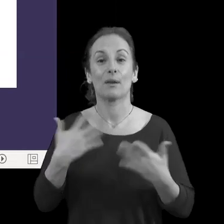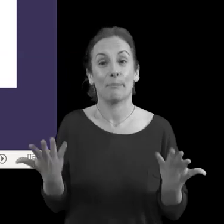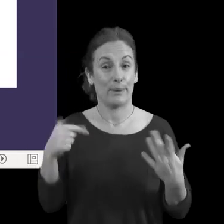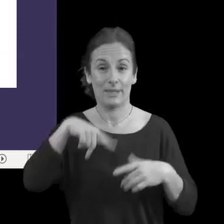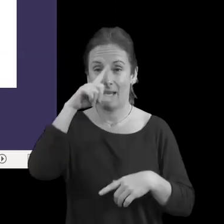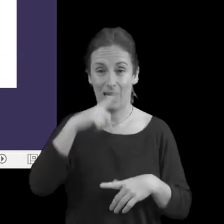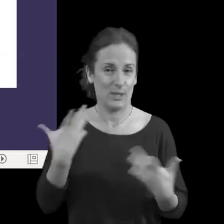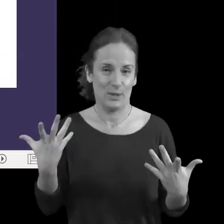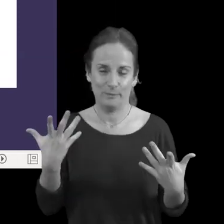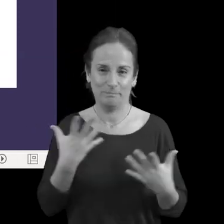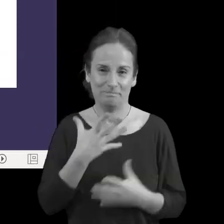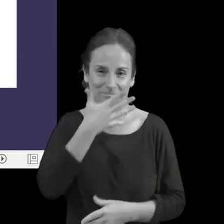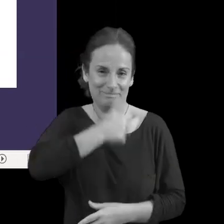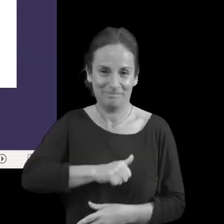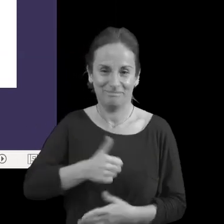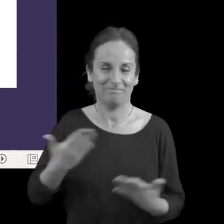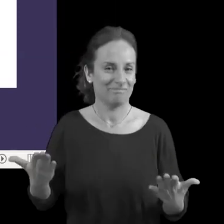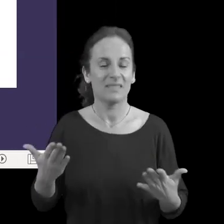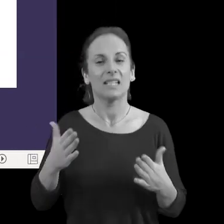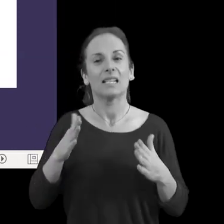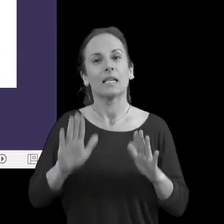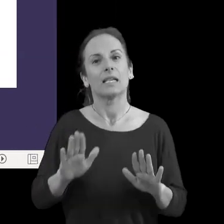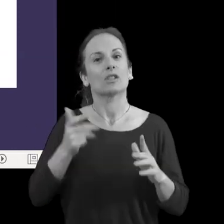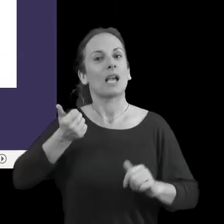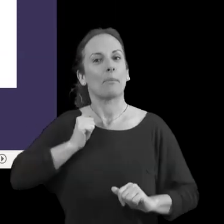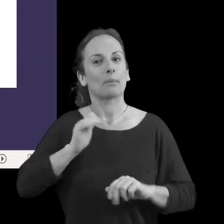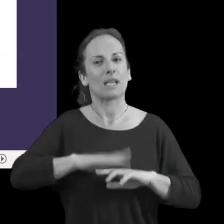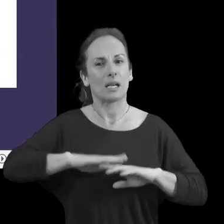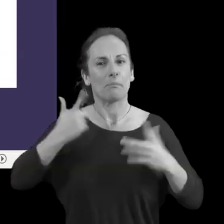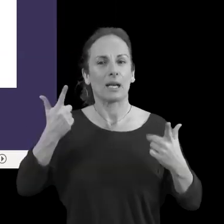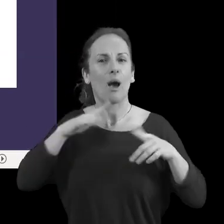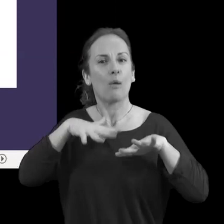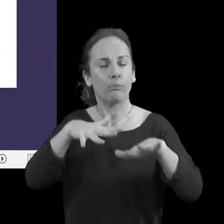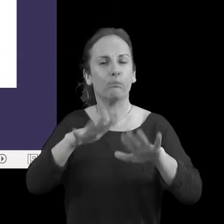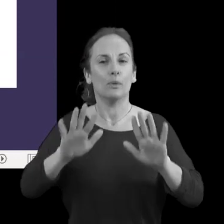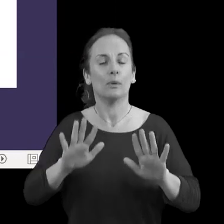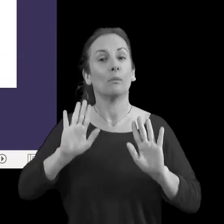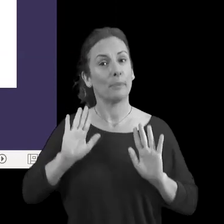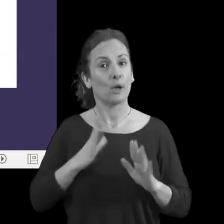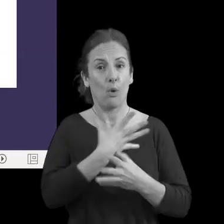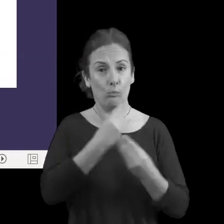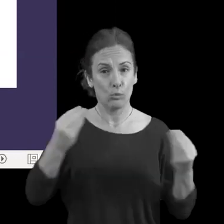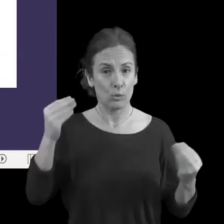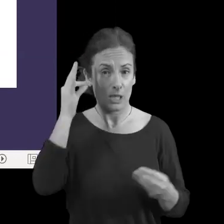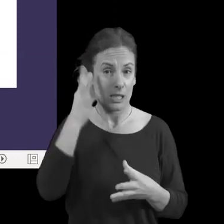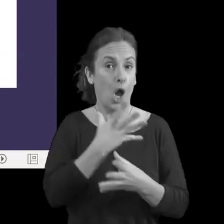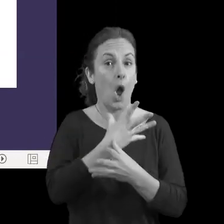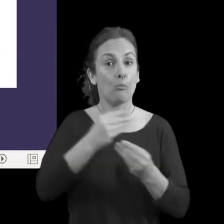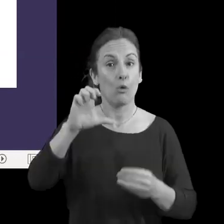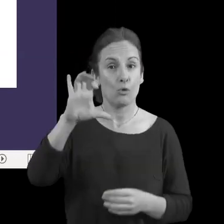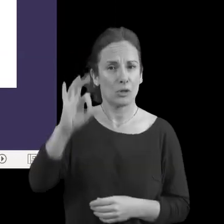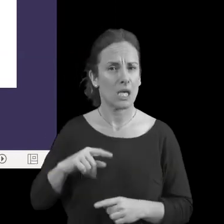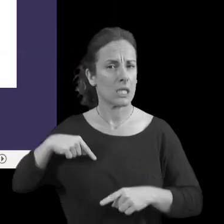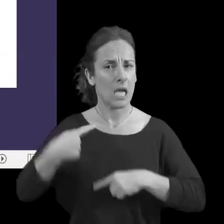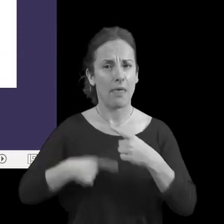sobre ello, para hacer conferencias como esta, ¿no? Aunque muchas somos visibles todos los días, ¿no? Y en Argentina,